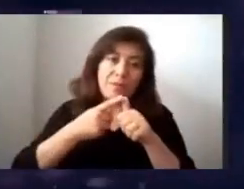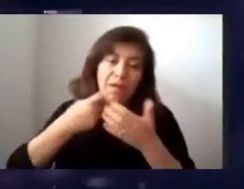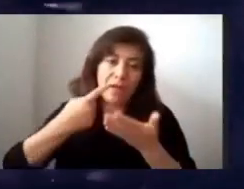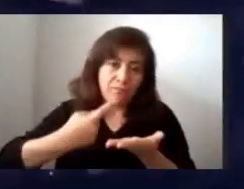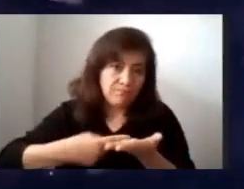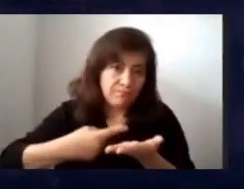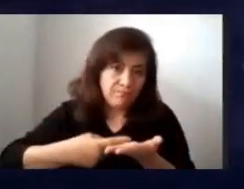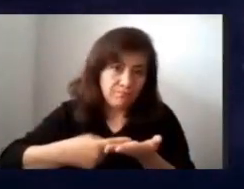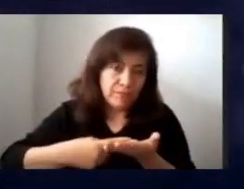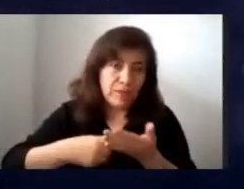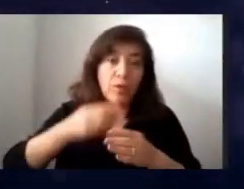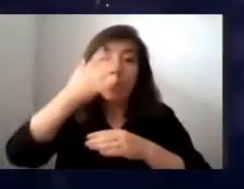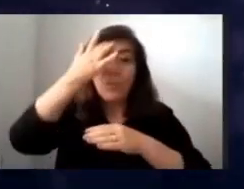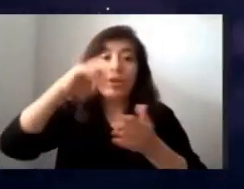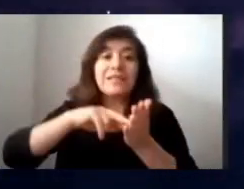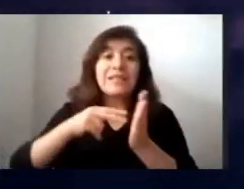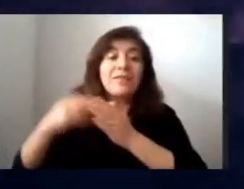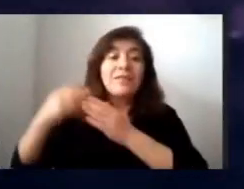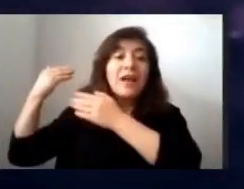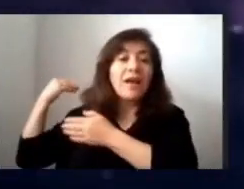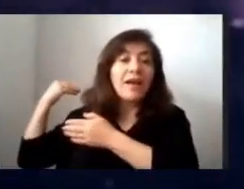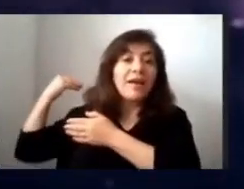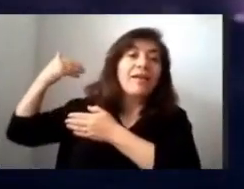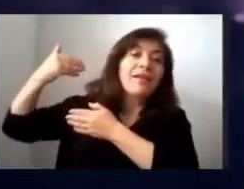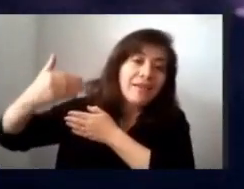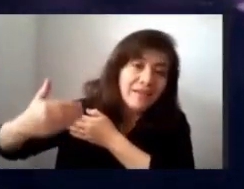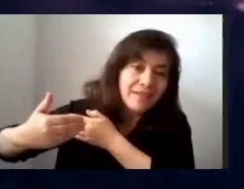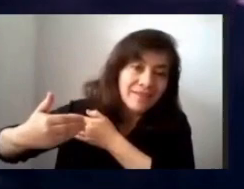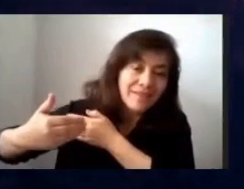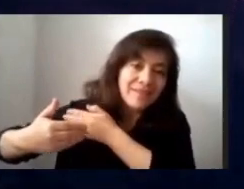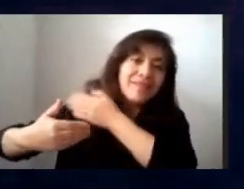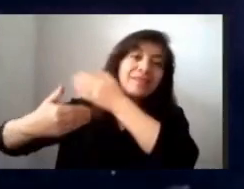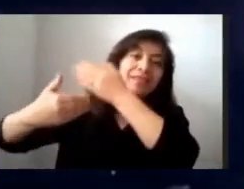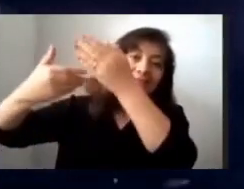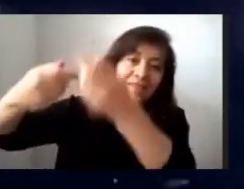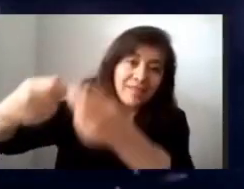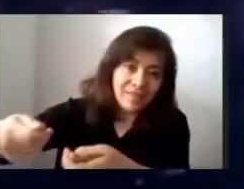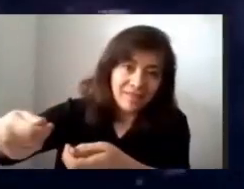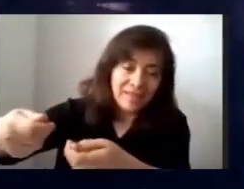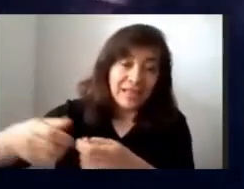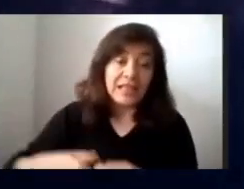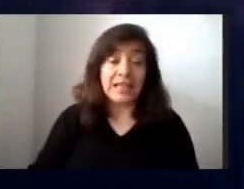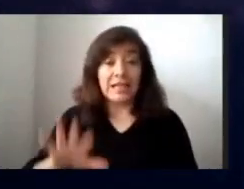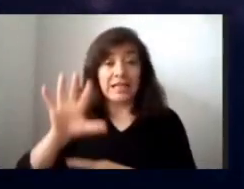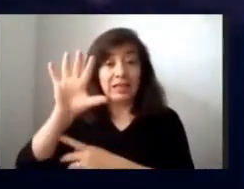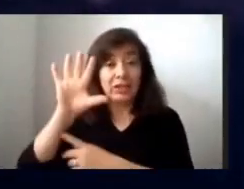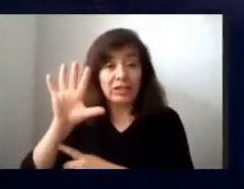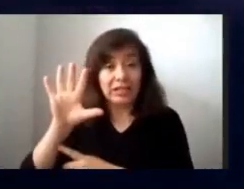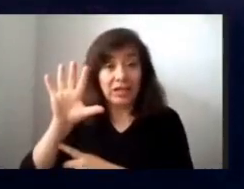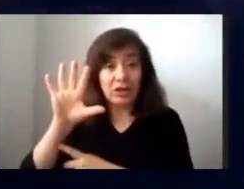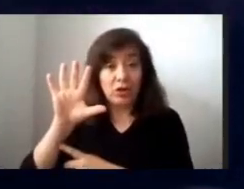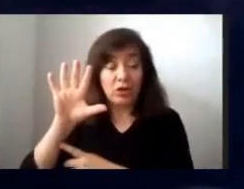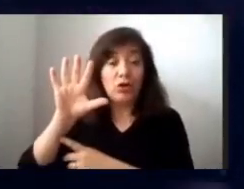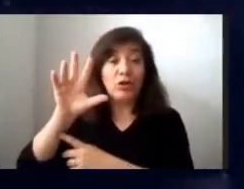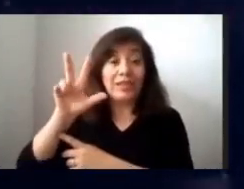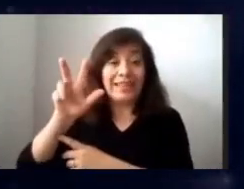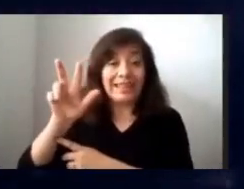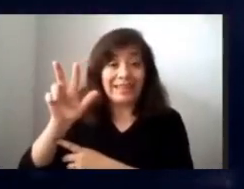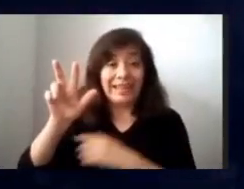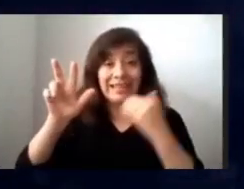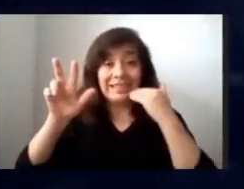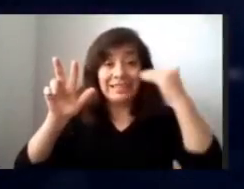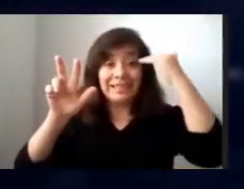de sucesión. Segundo, si hay cinco herederos y los tres son adultos mayores, de acuerdo a las condiciones de